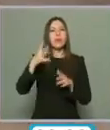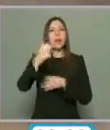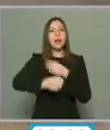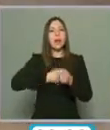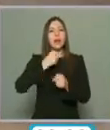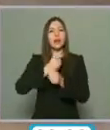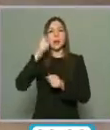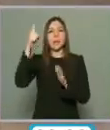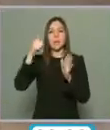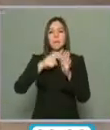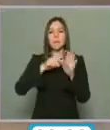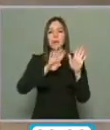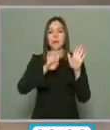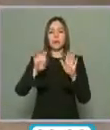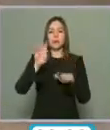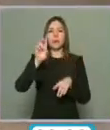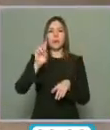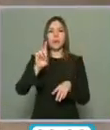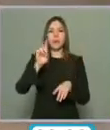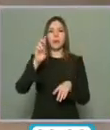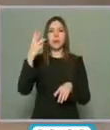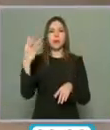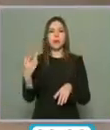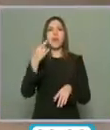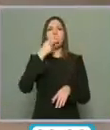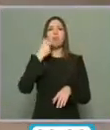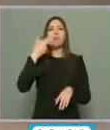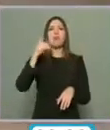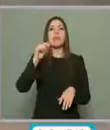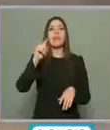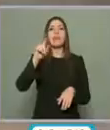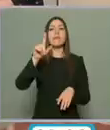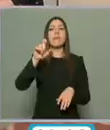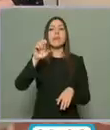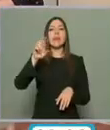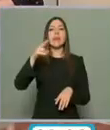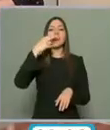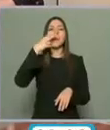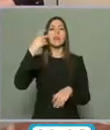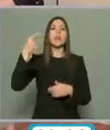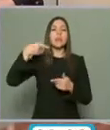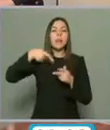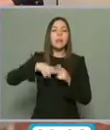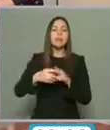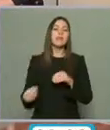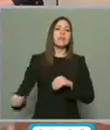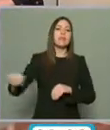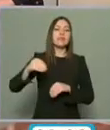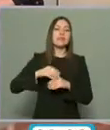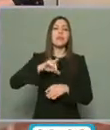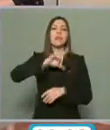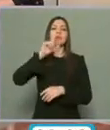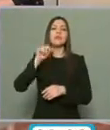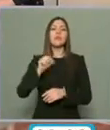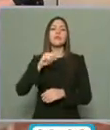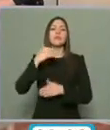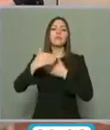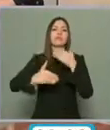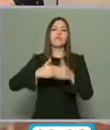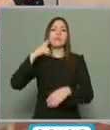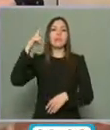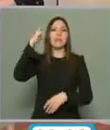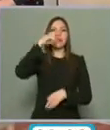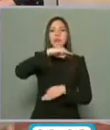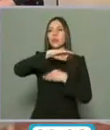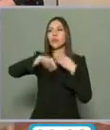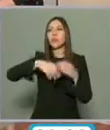1933 Hitler toma el poder y ahí las cosas empiezan a complicarse enormemente para los